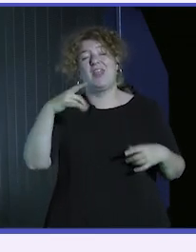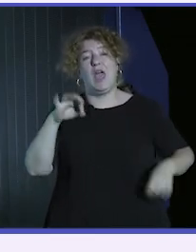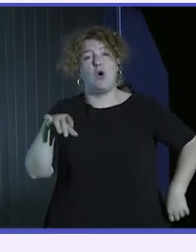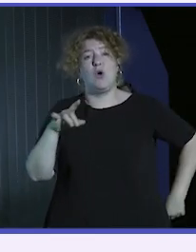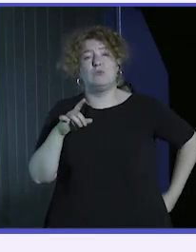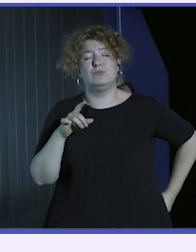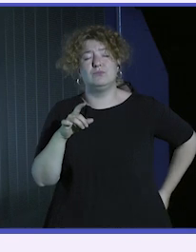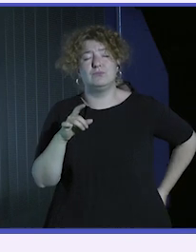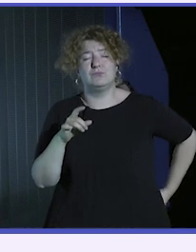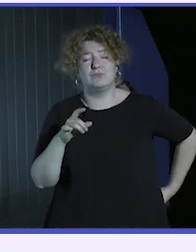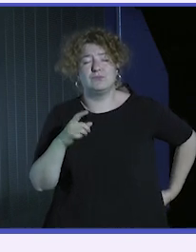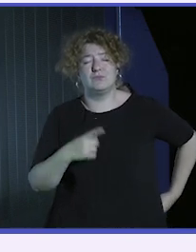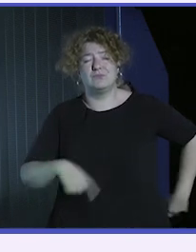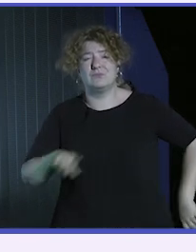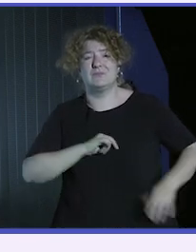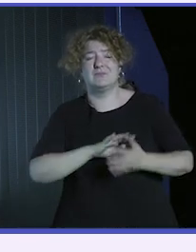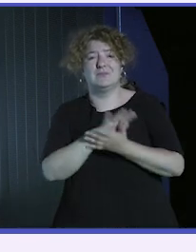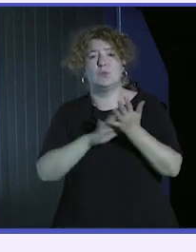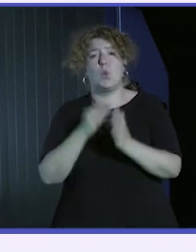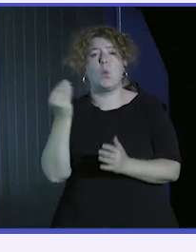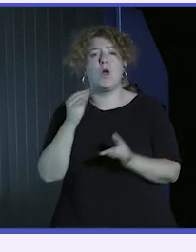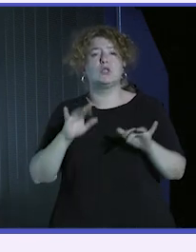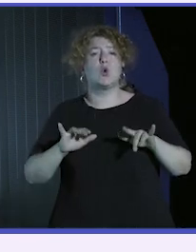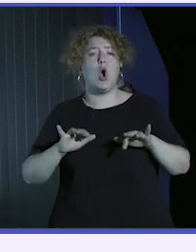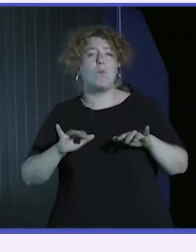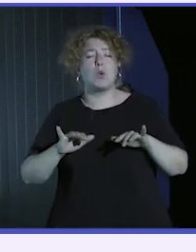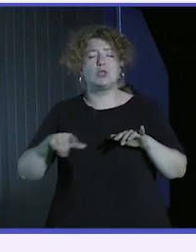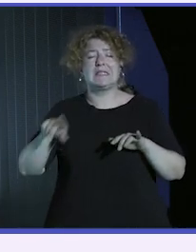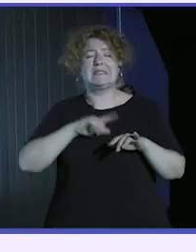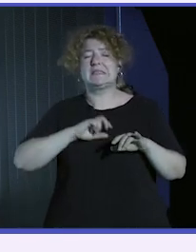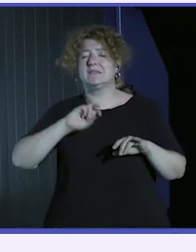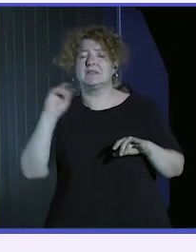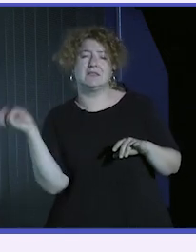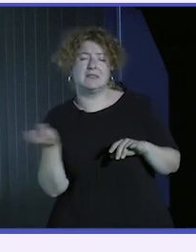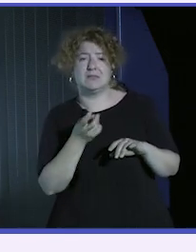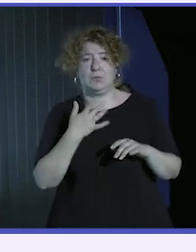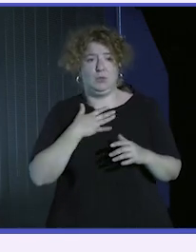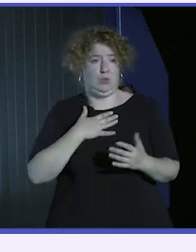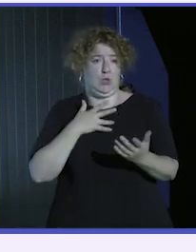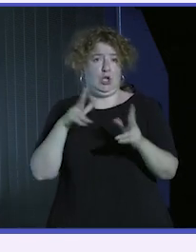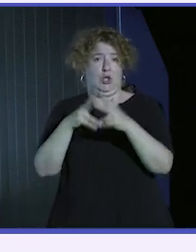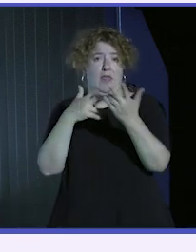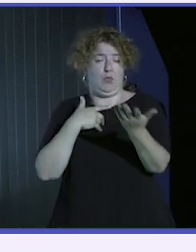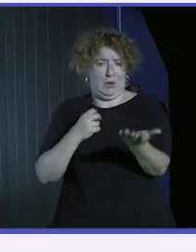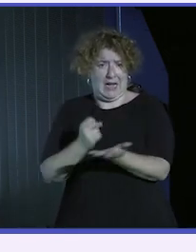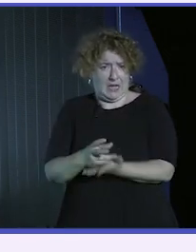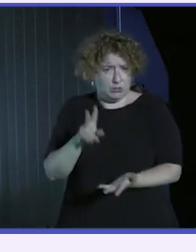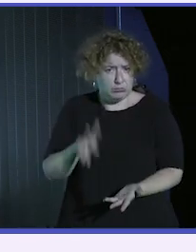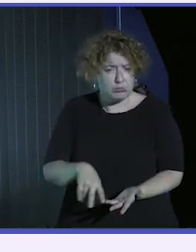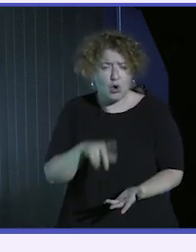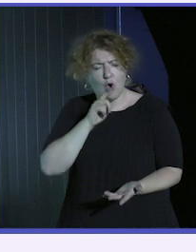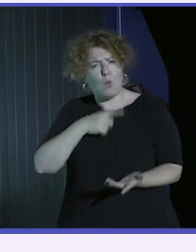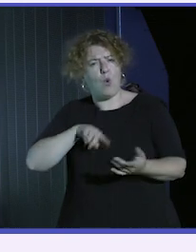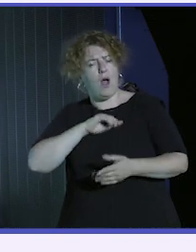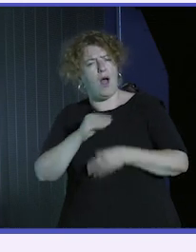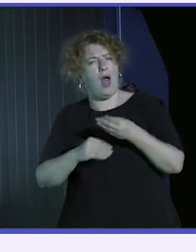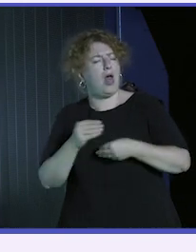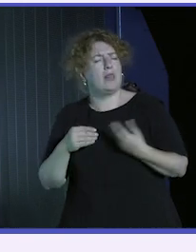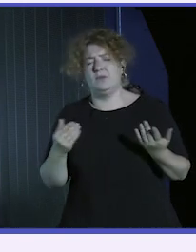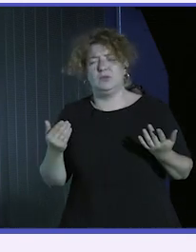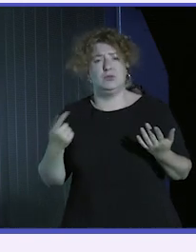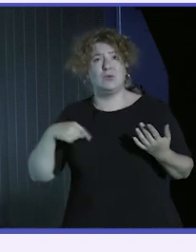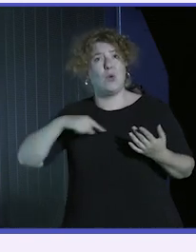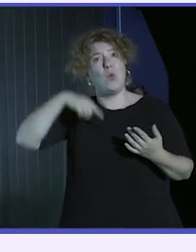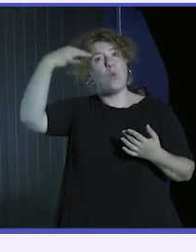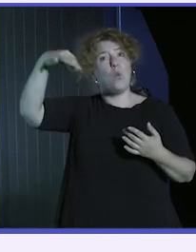pueden tener en torno al quantum computing para abordar los retos que tenemos como sociedad, y para abordar estos retos no podemos hacerlo de forma